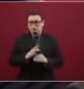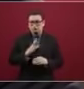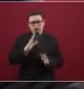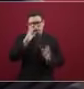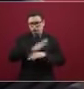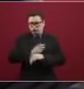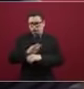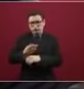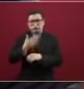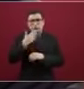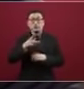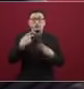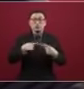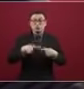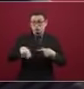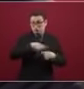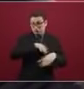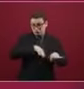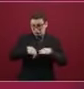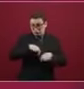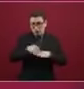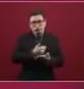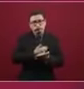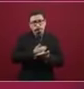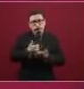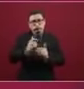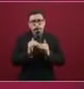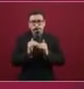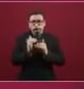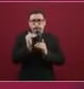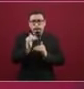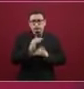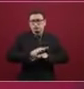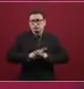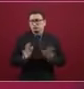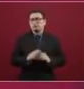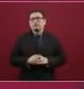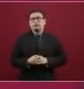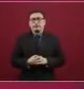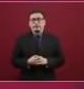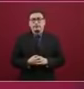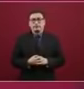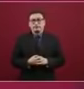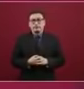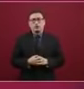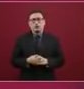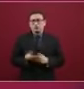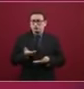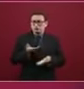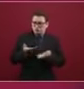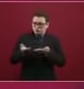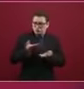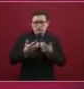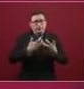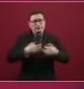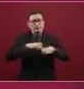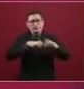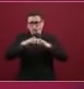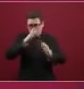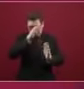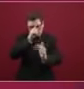los salarios de los trabajadores y al mismo tiempo fue de común acuerdo con las empresas.